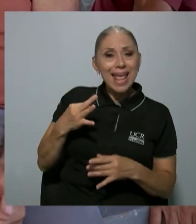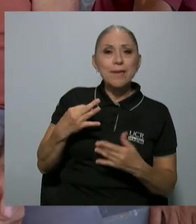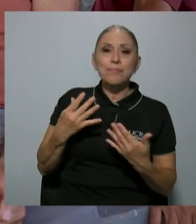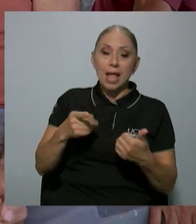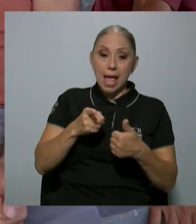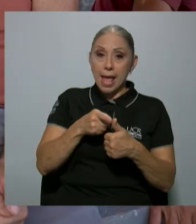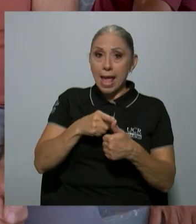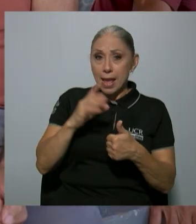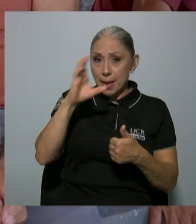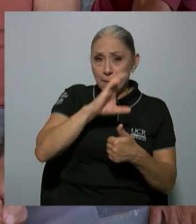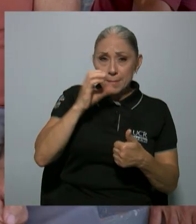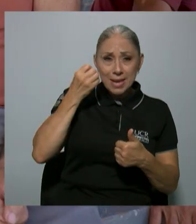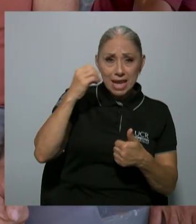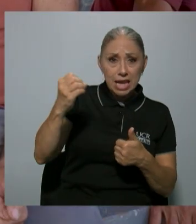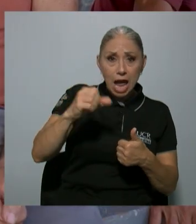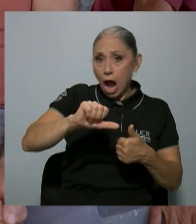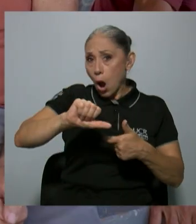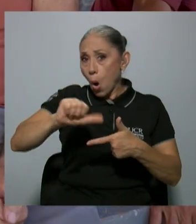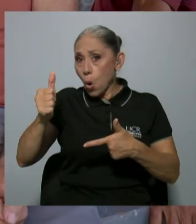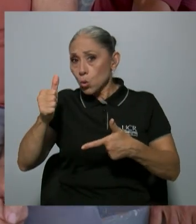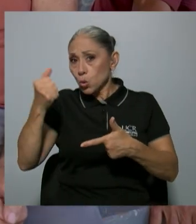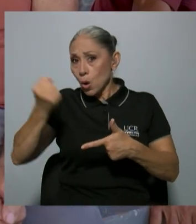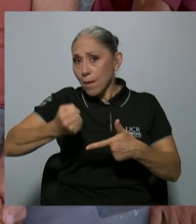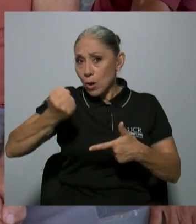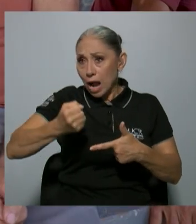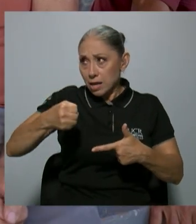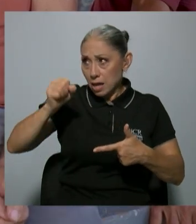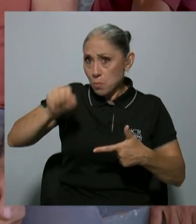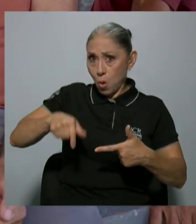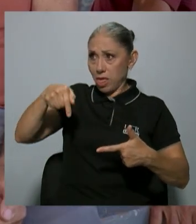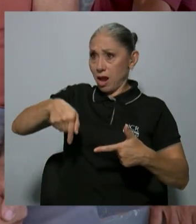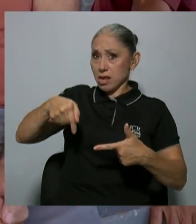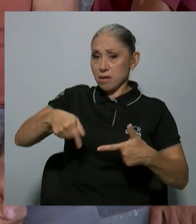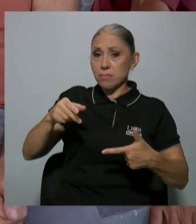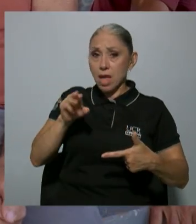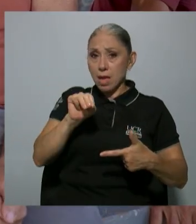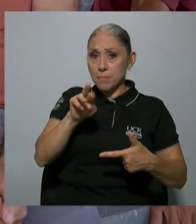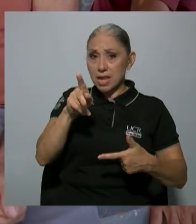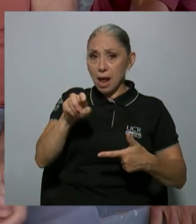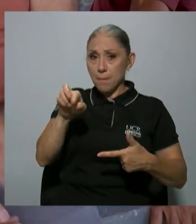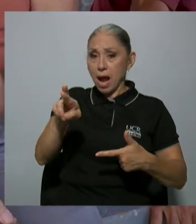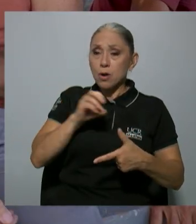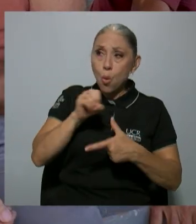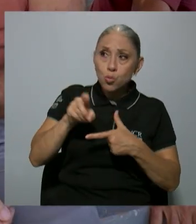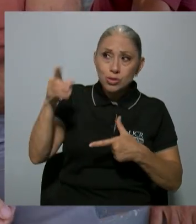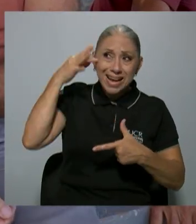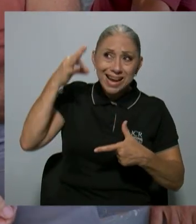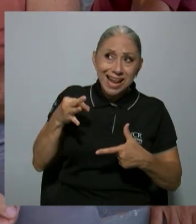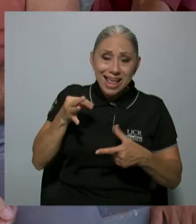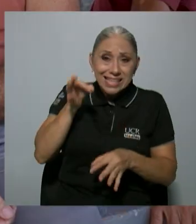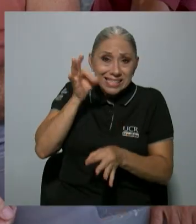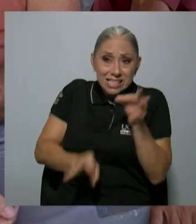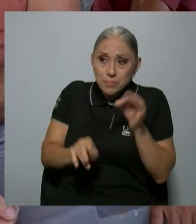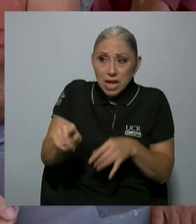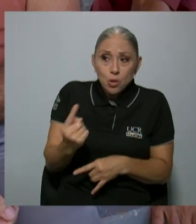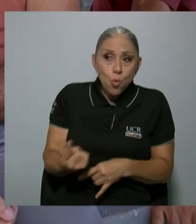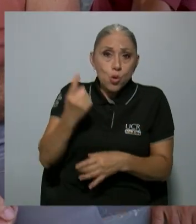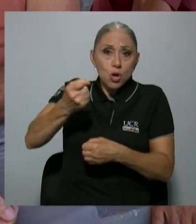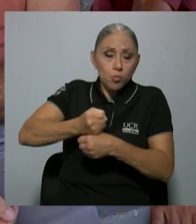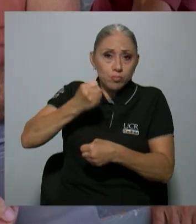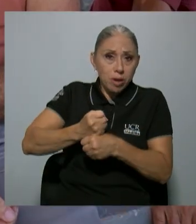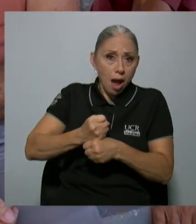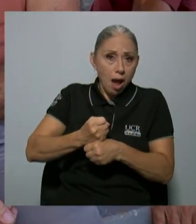otro ámbito laboral que se pueda explorar aquí en Miramar? ¿O usted cree que simplemente esta es la única fuente que podría haber